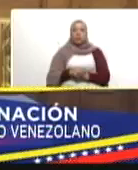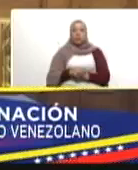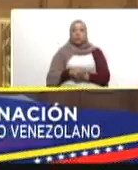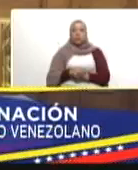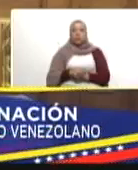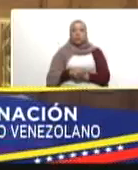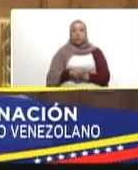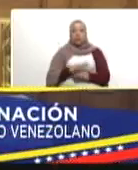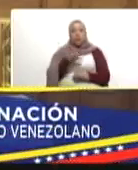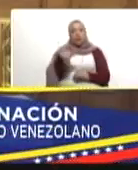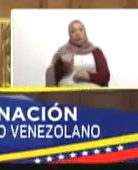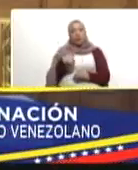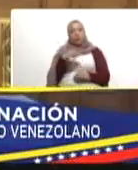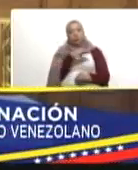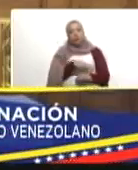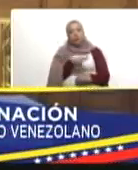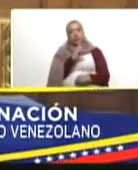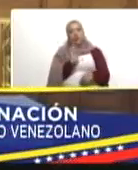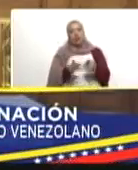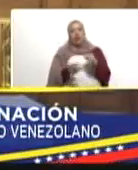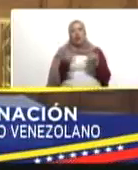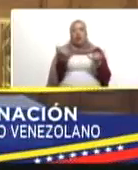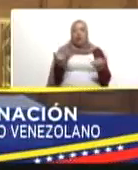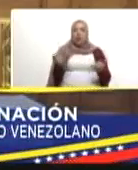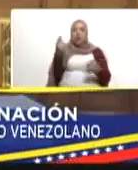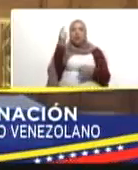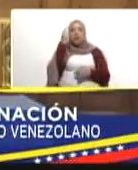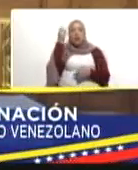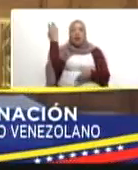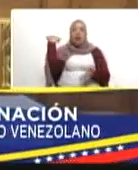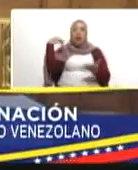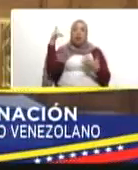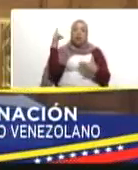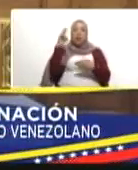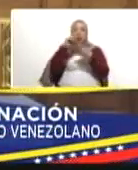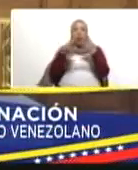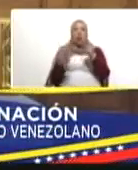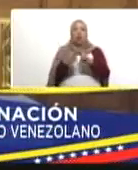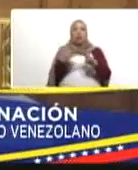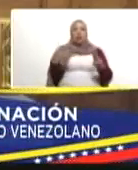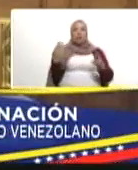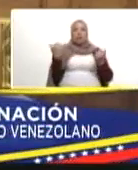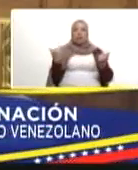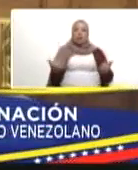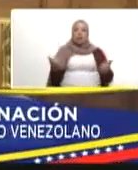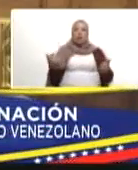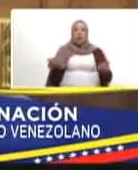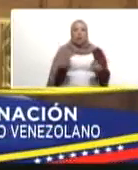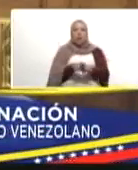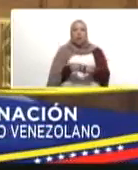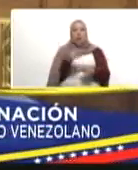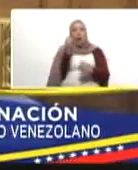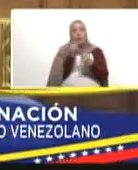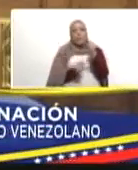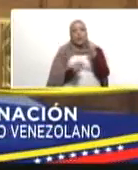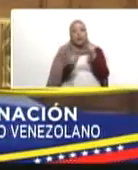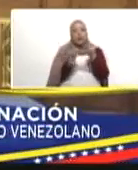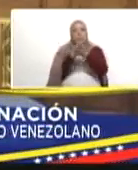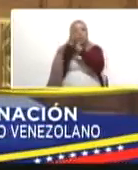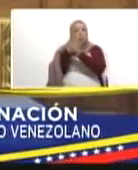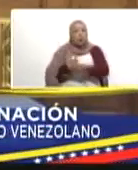Pero si ustedes me hicieran algo algún día la pagarían tan caro que sus apellidos